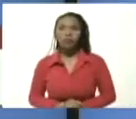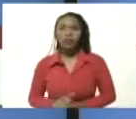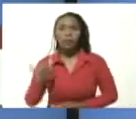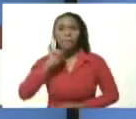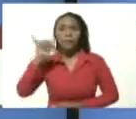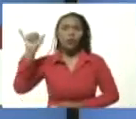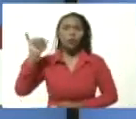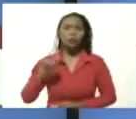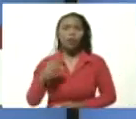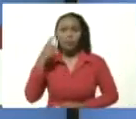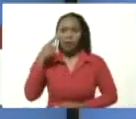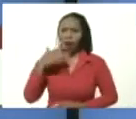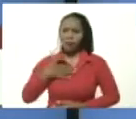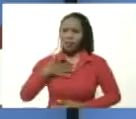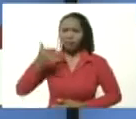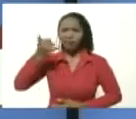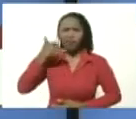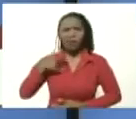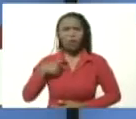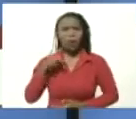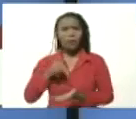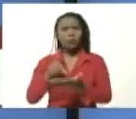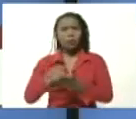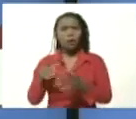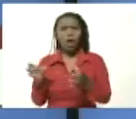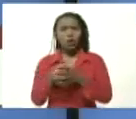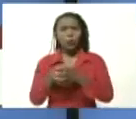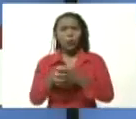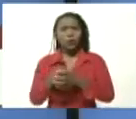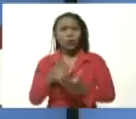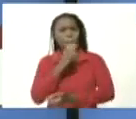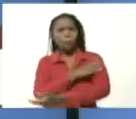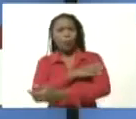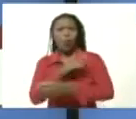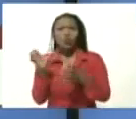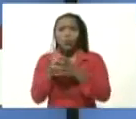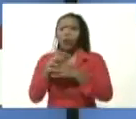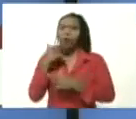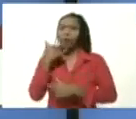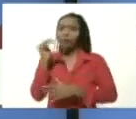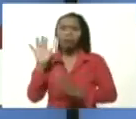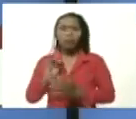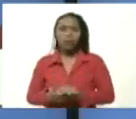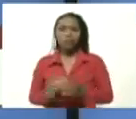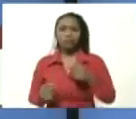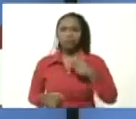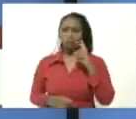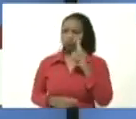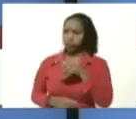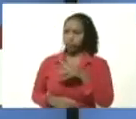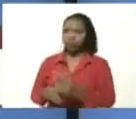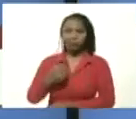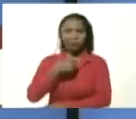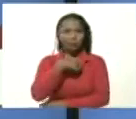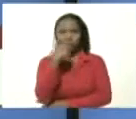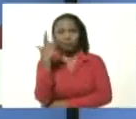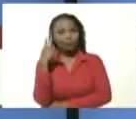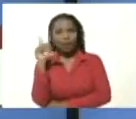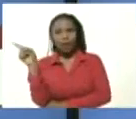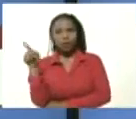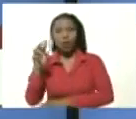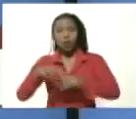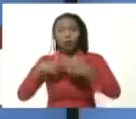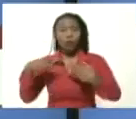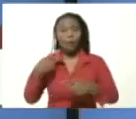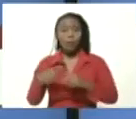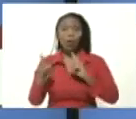denunciaron, pues, que mira, me están llamando para que sea candidato o candidata por aquí, tal partido, que dan pena, ¿ves? Dan pena, y se llaman revolucionarios,